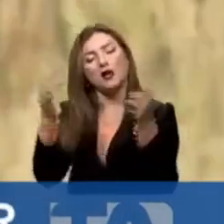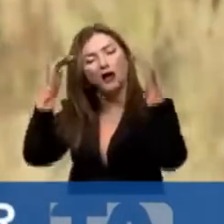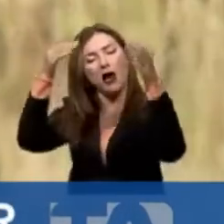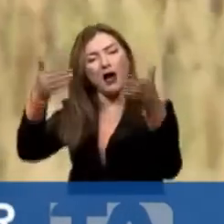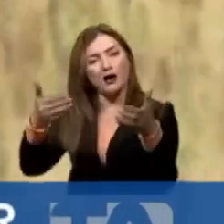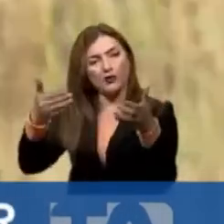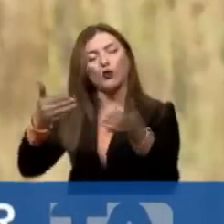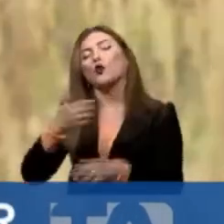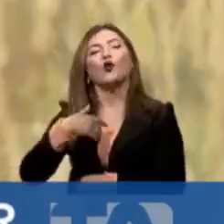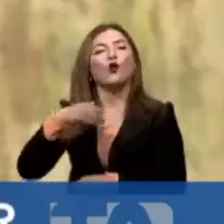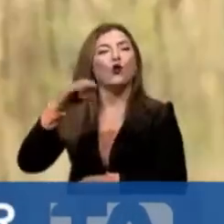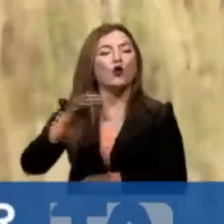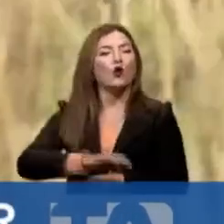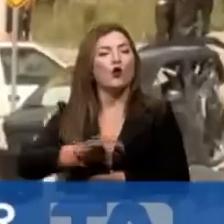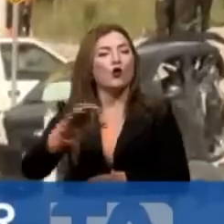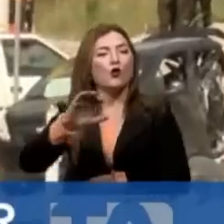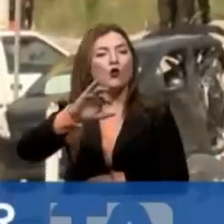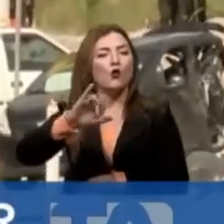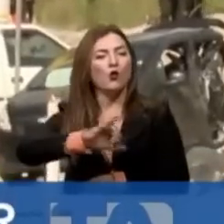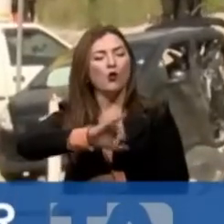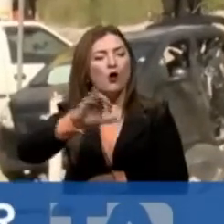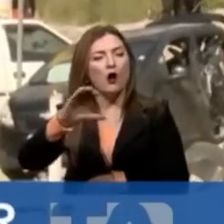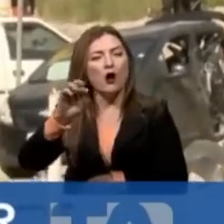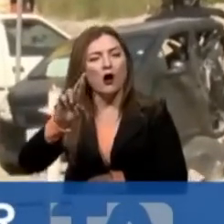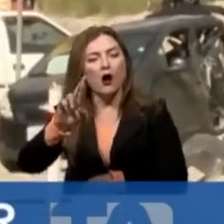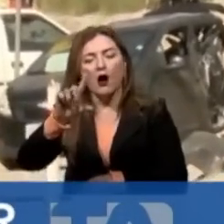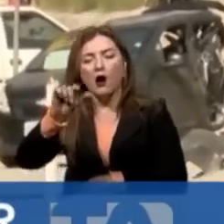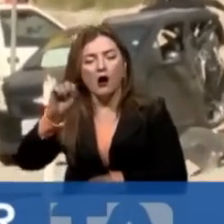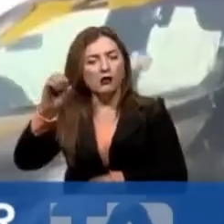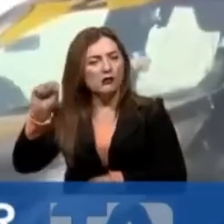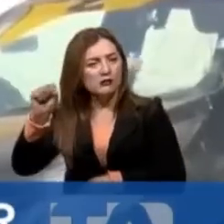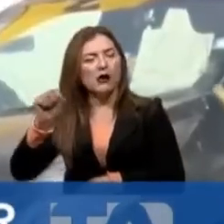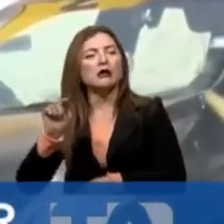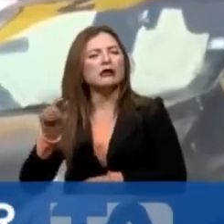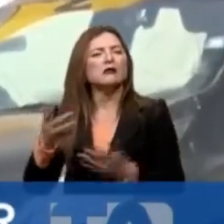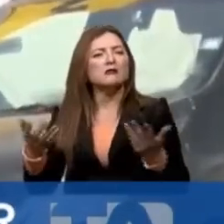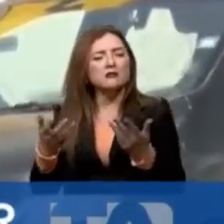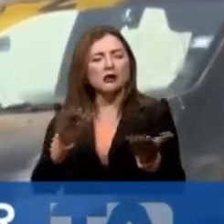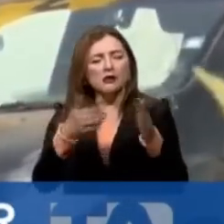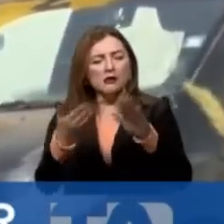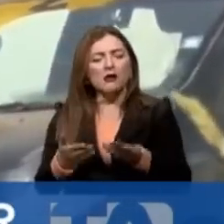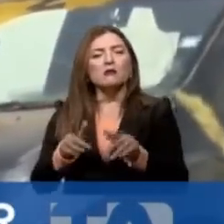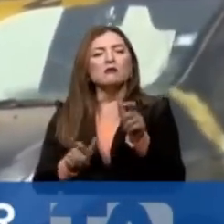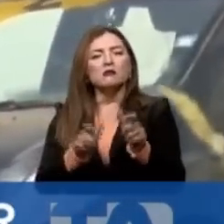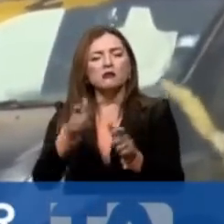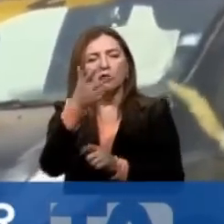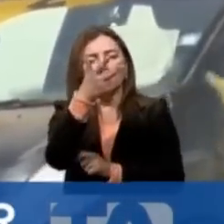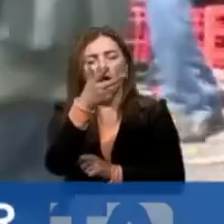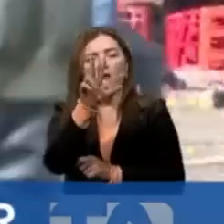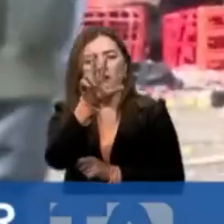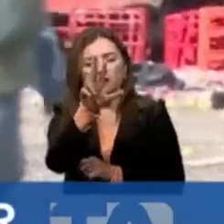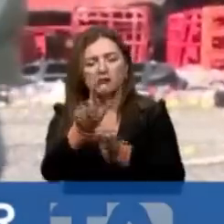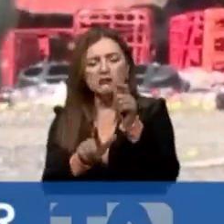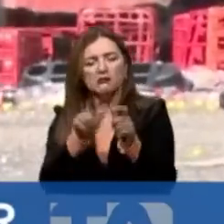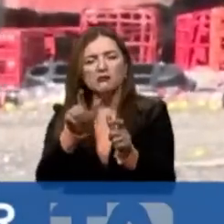conductor del tráiler que ocasionó el accidente de tránsito múltiple en Guayabamba, al norte de Quito, y en el que fallecieron lastimosamente 3